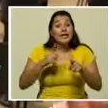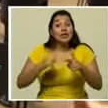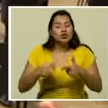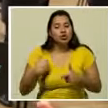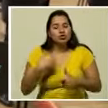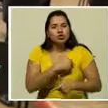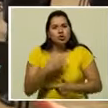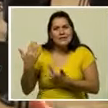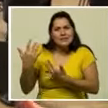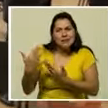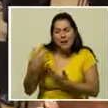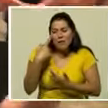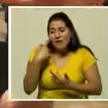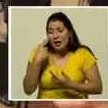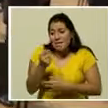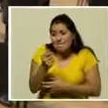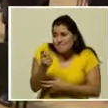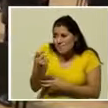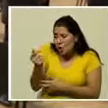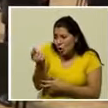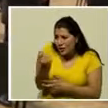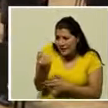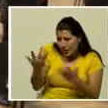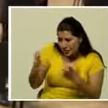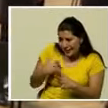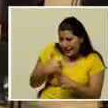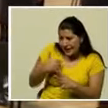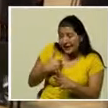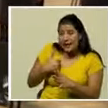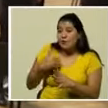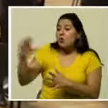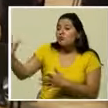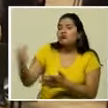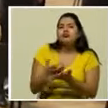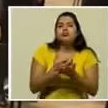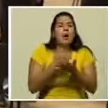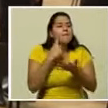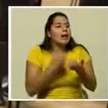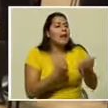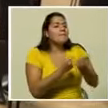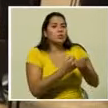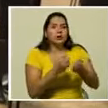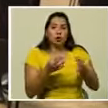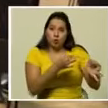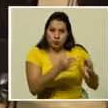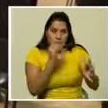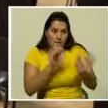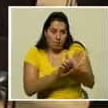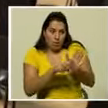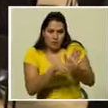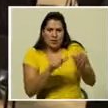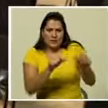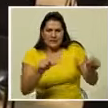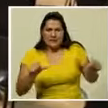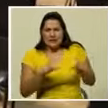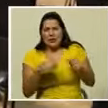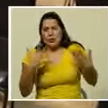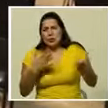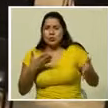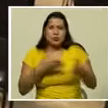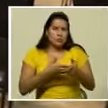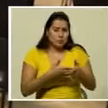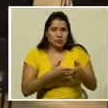cómo los recursos que tiene son enviados a apoyar a sectores productivos como el turismo, por ejemplo, que es uno de los sectores que ha sido altamente golpeado,